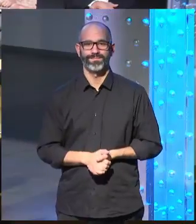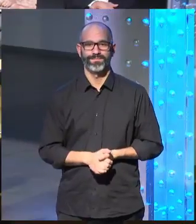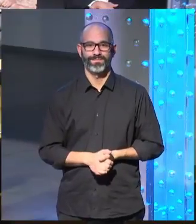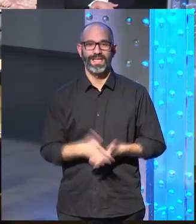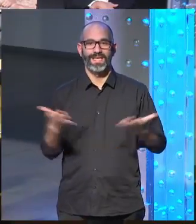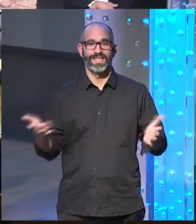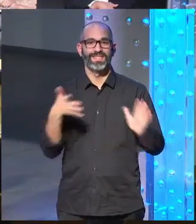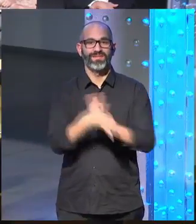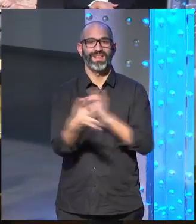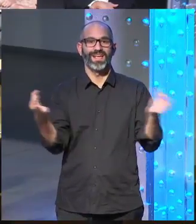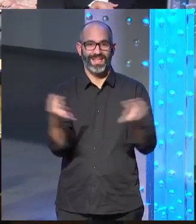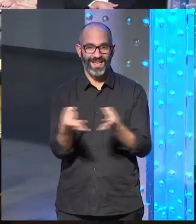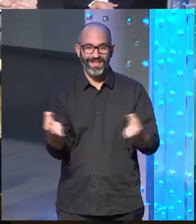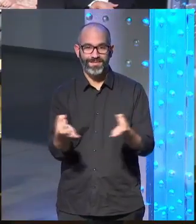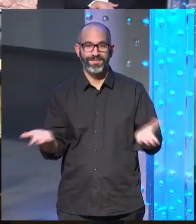¿Eh?